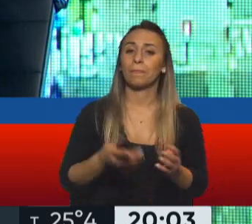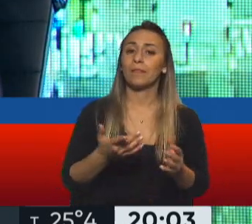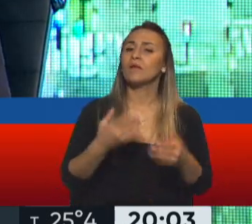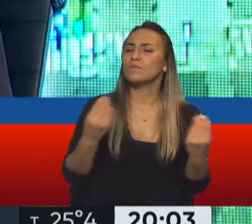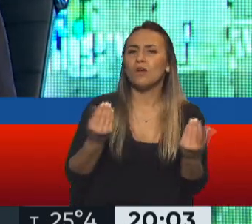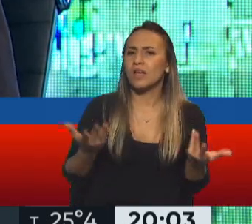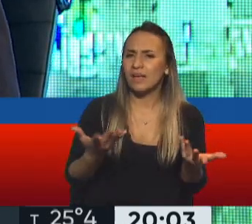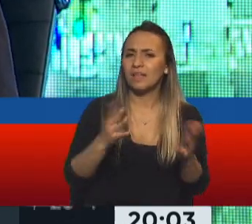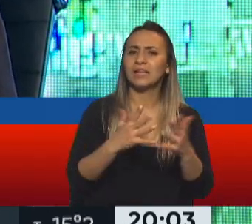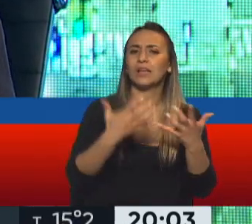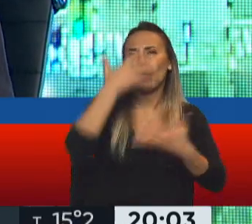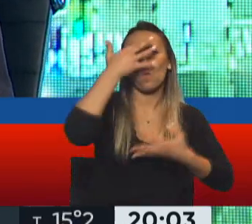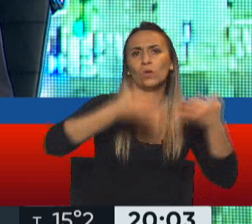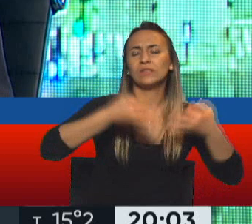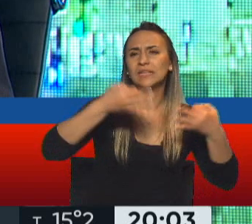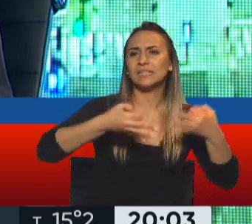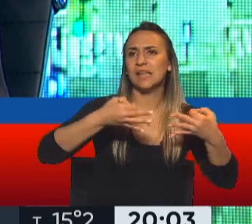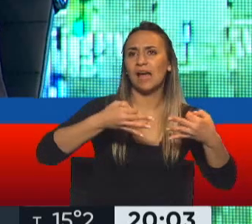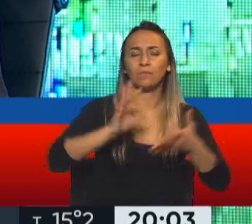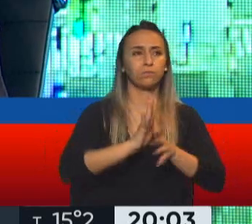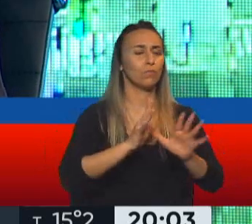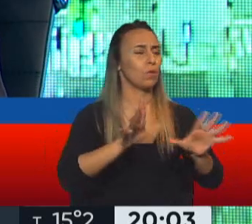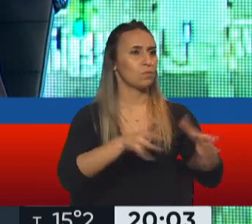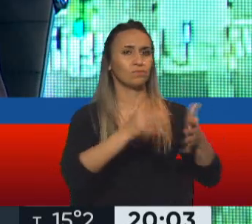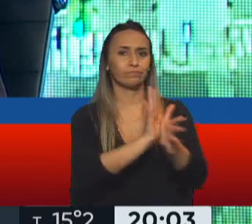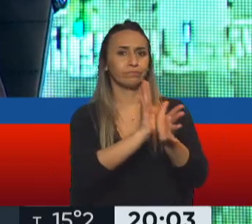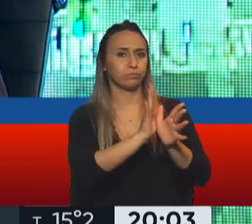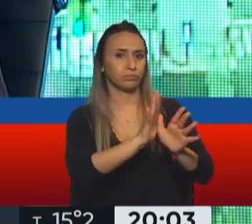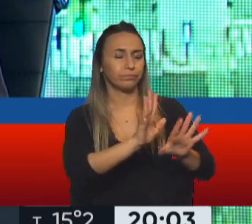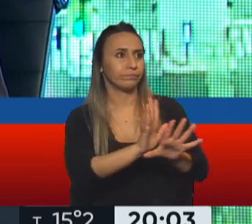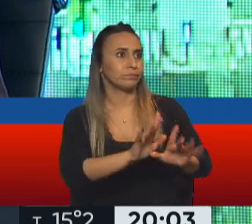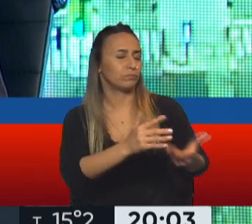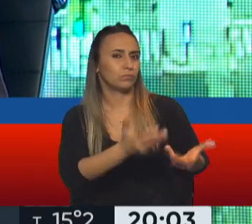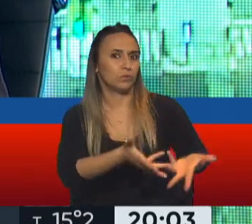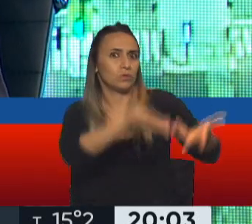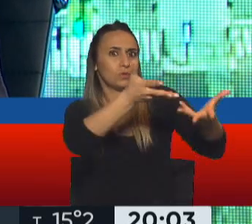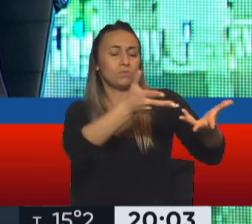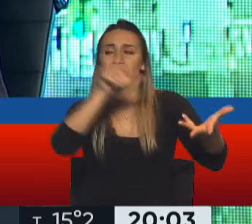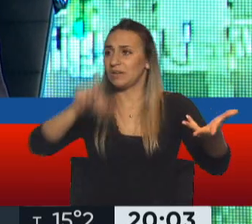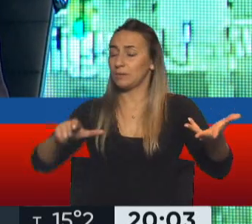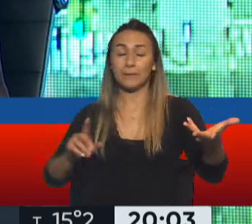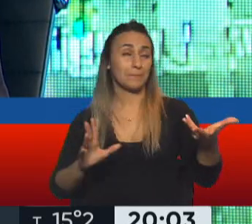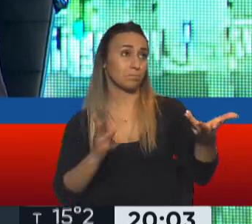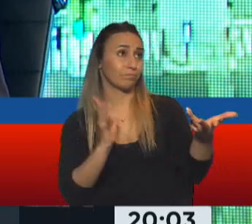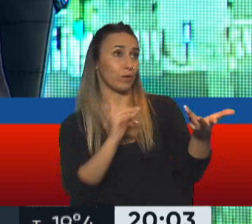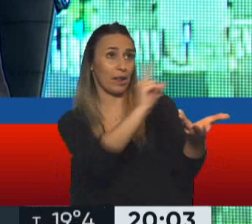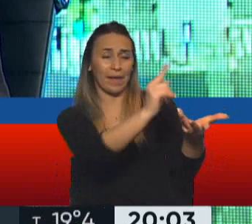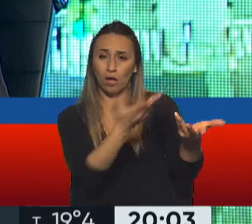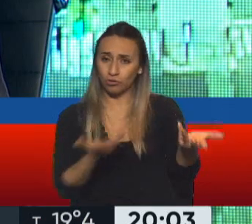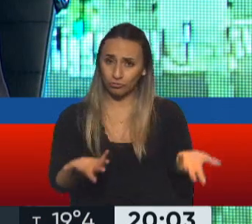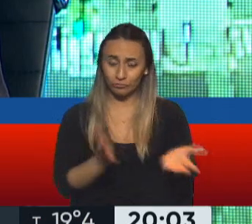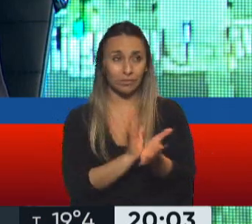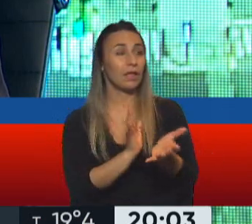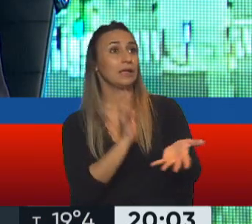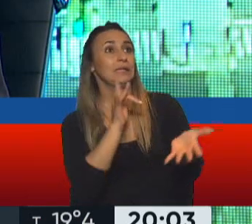gran pregunta. Si alguna vez estuvo cerca, es una respuesta, una pista muy importante. Ahí la dio hace mucho tiempo Roberto Gargalera en